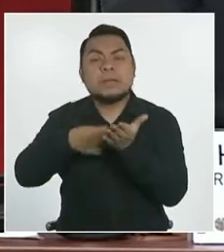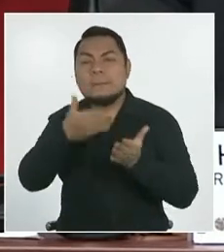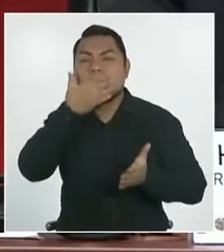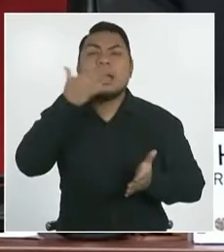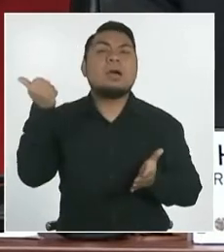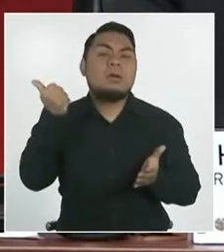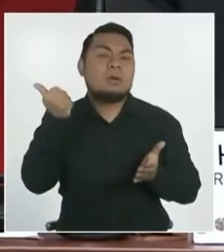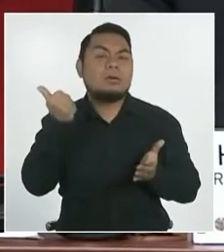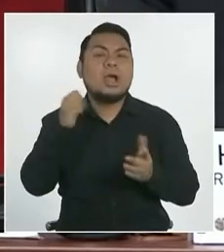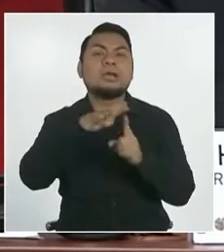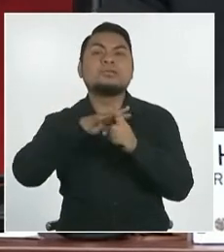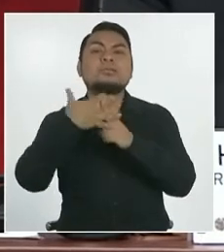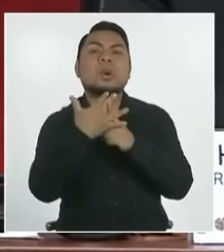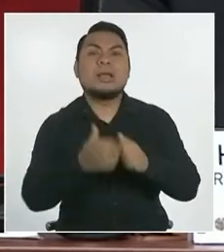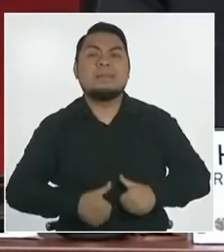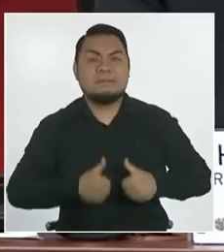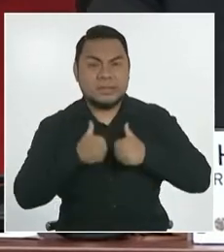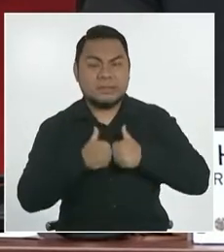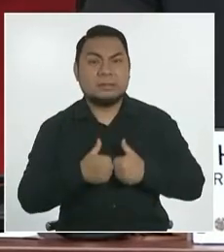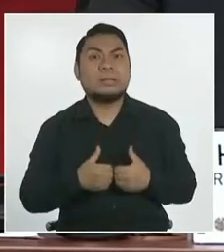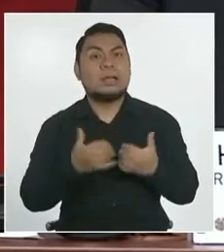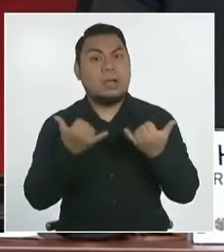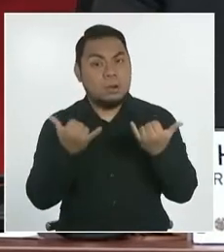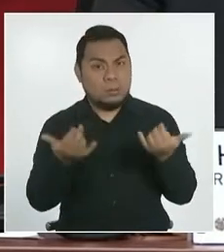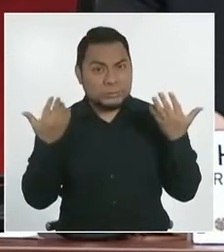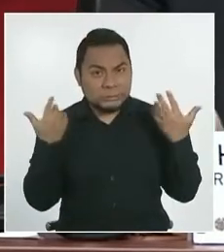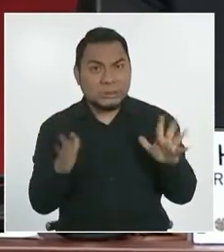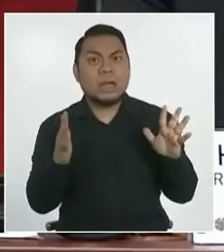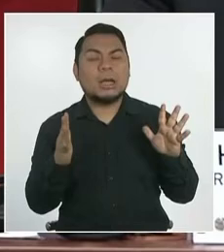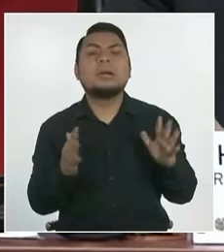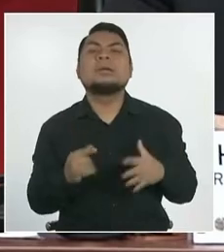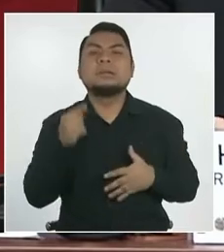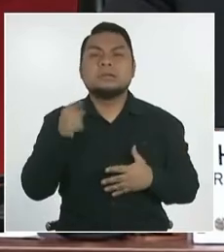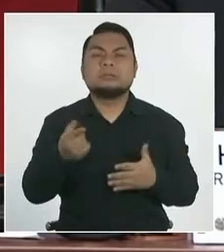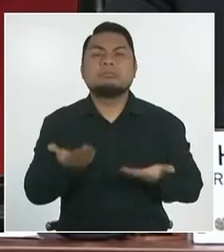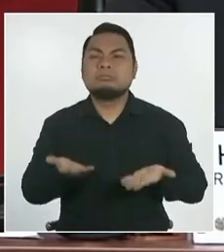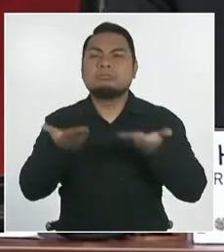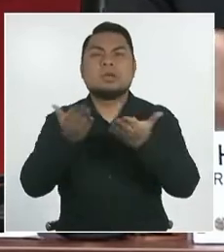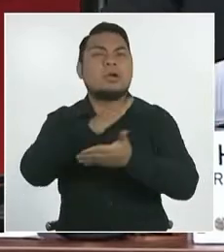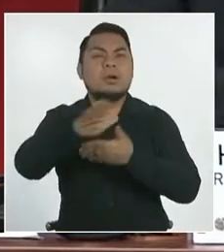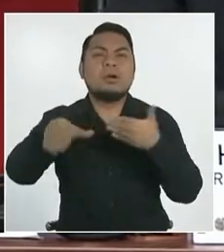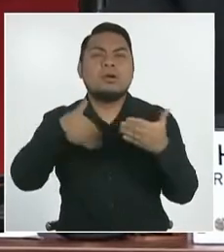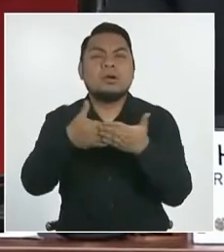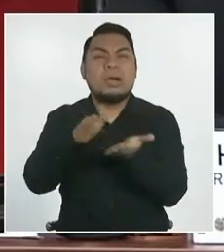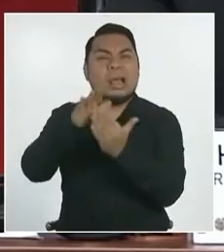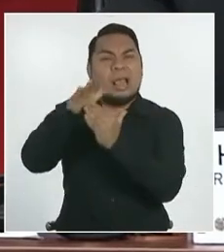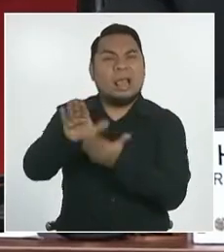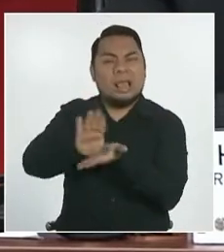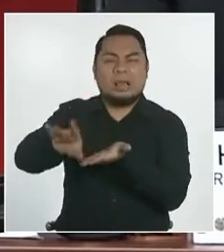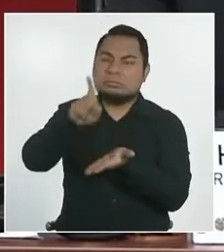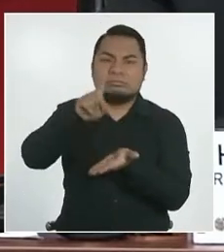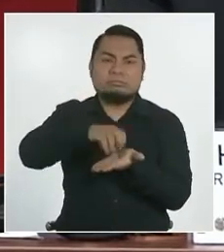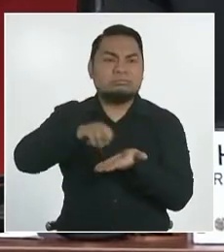vida y, de una vez por todas, la erradicación de todo tipo de discriminación.